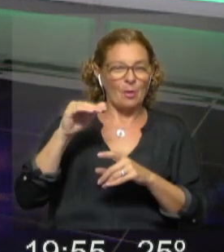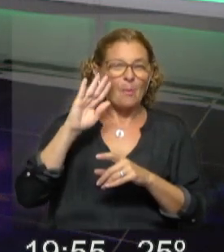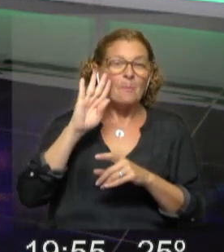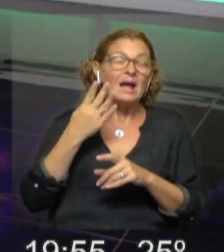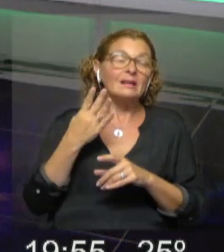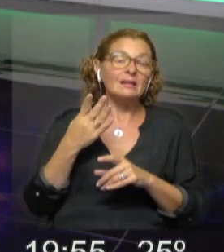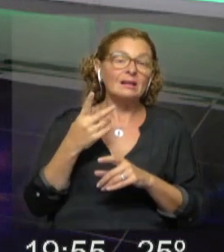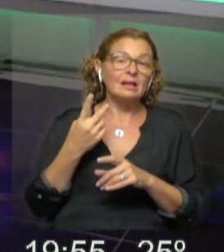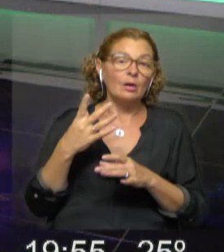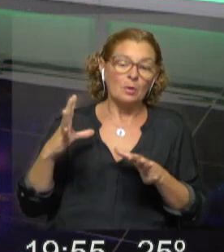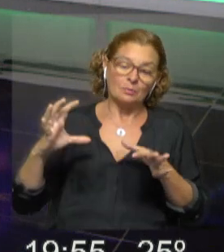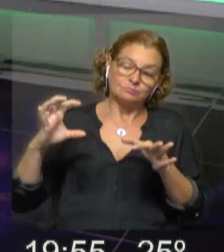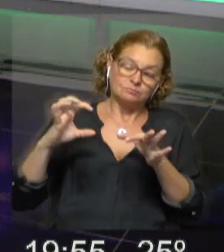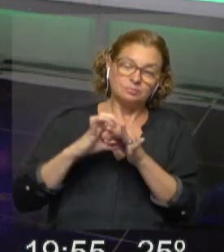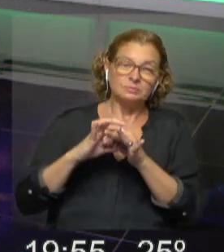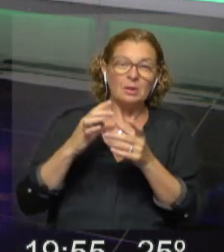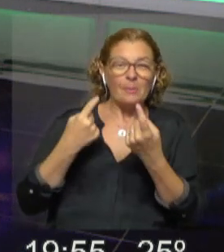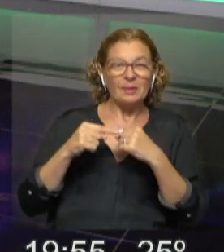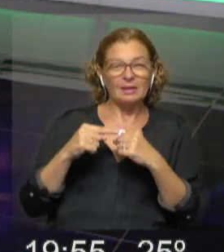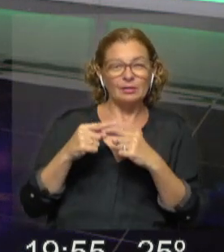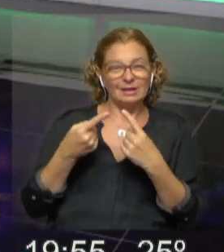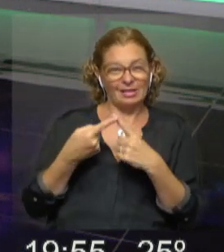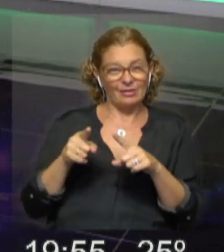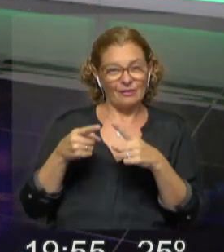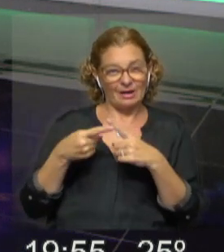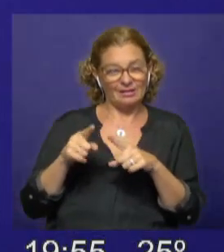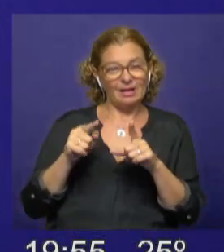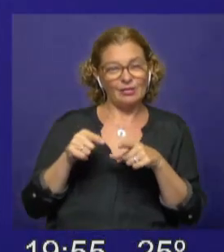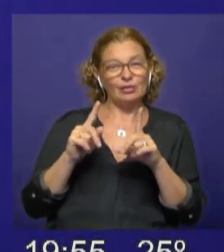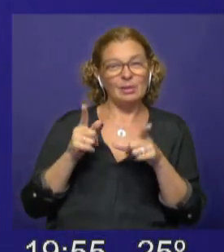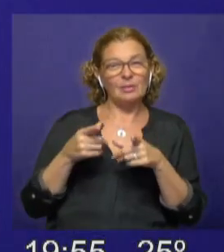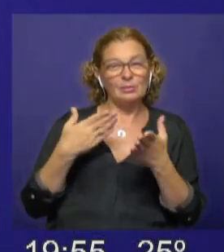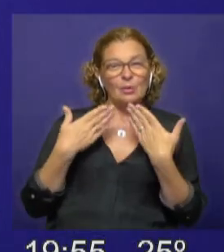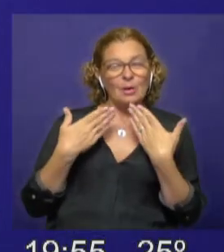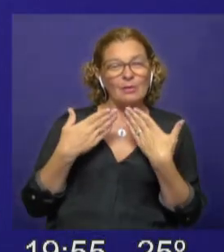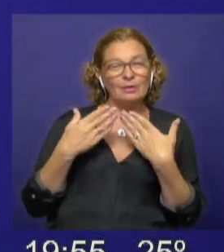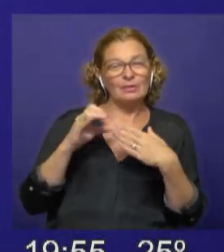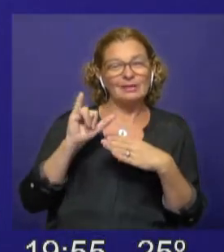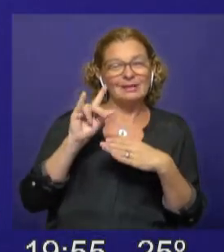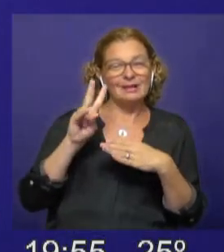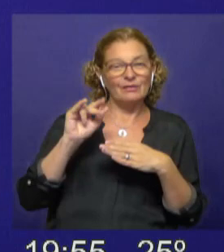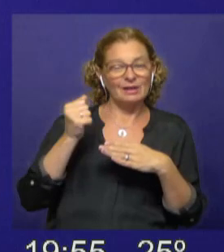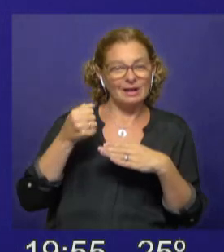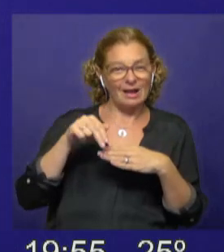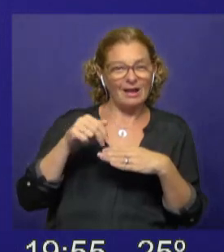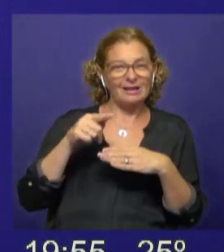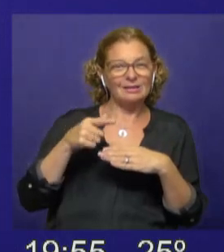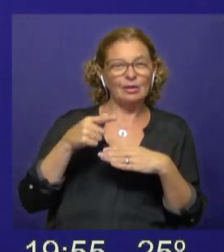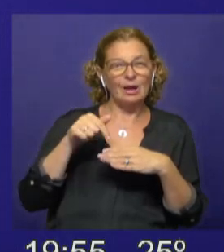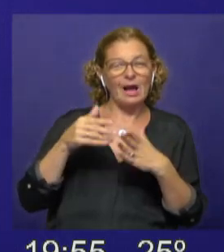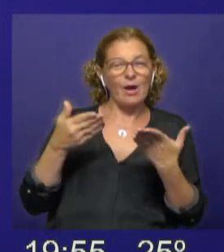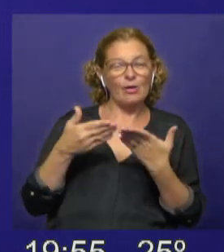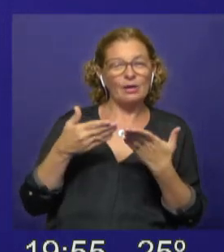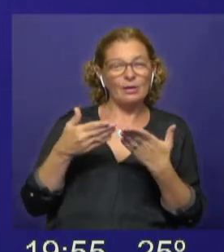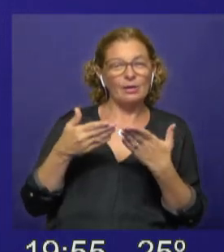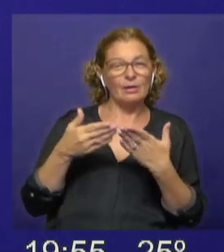están solapadas, digamos, que son parecidas, pero en realidad tienen diferencias. Sobre eso también estuvimos hablando con Silvina Coronado, y nos estuvo contando que en estos momentos